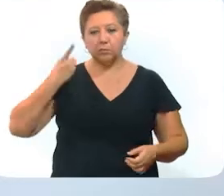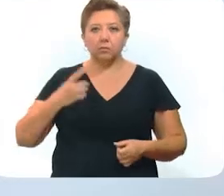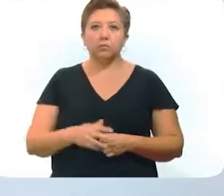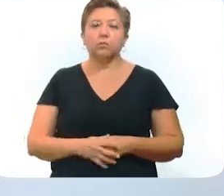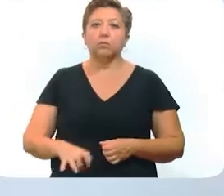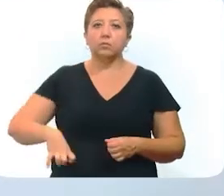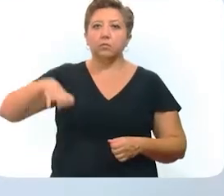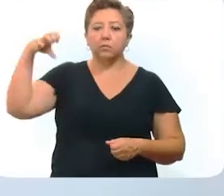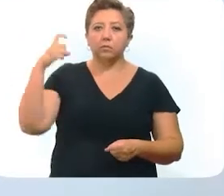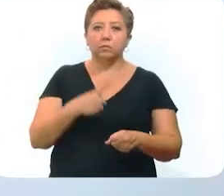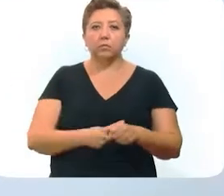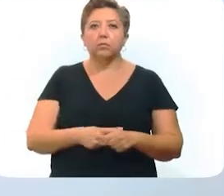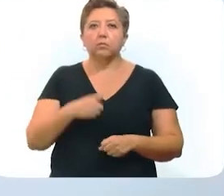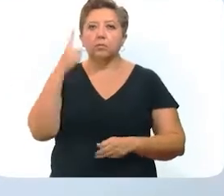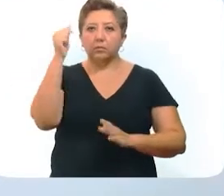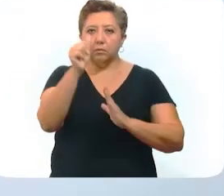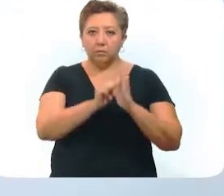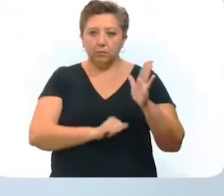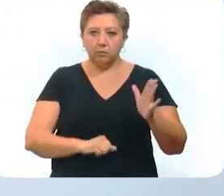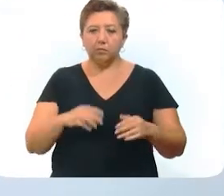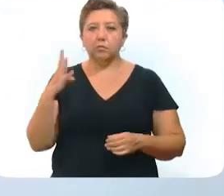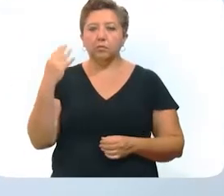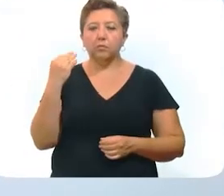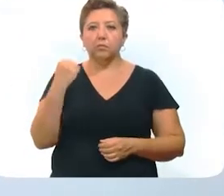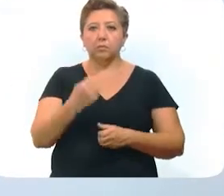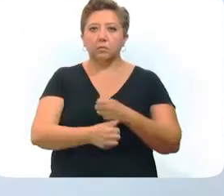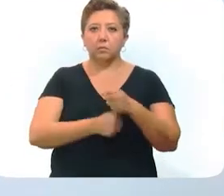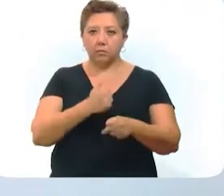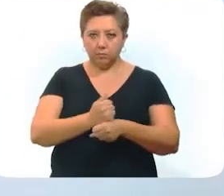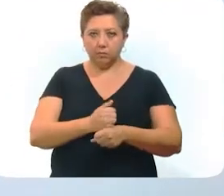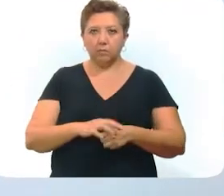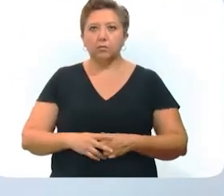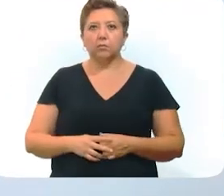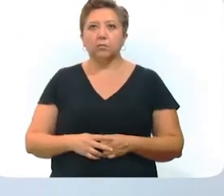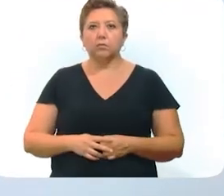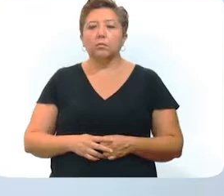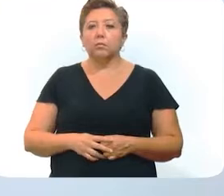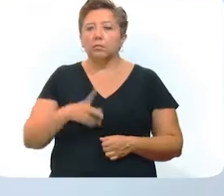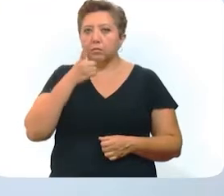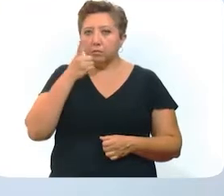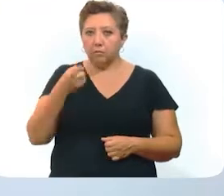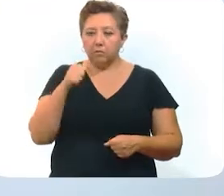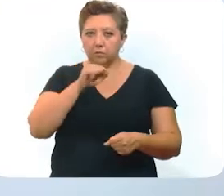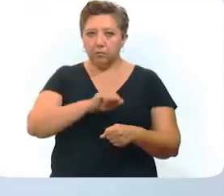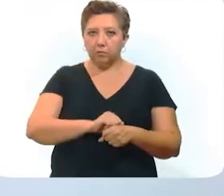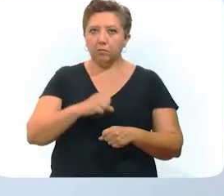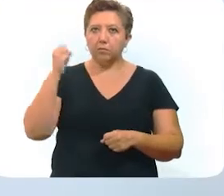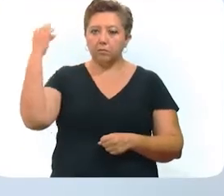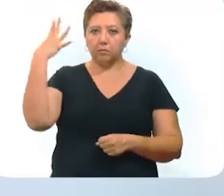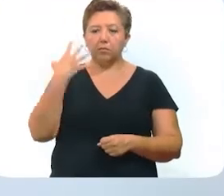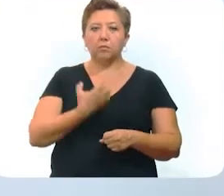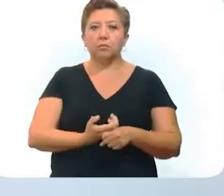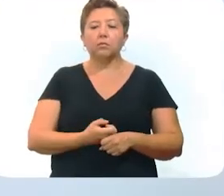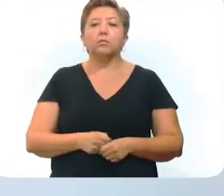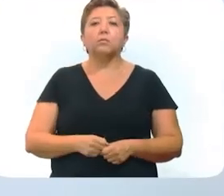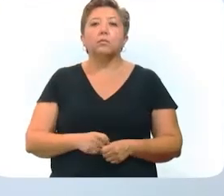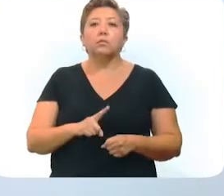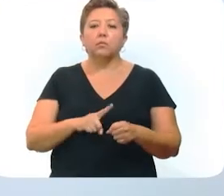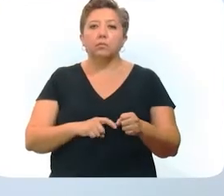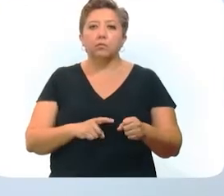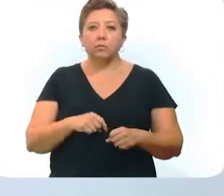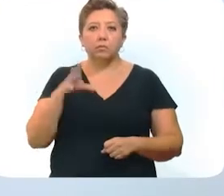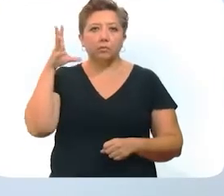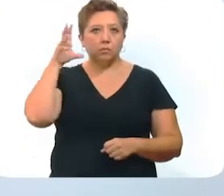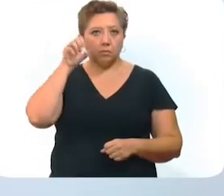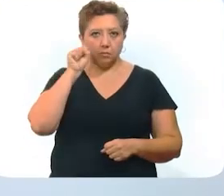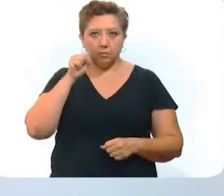diagnóstico. El rango de edad de los casos es de 1 mes a 99 años. Los indicadores semanales de nuestro semáforo estatal de salud